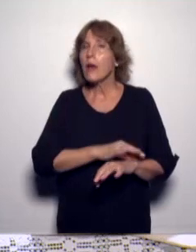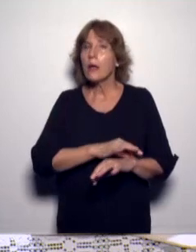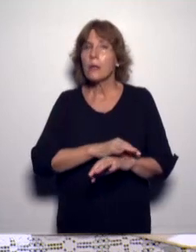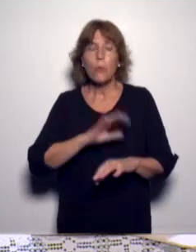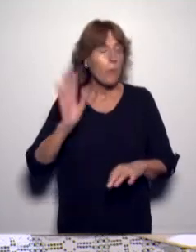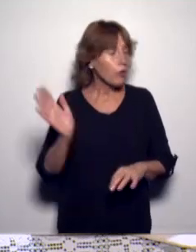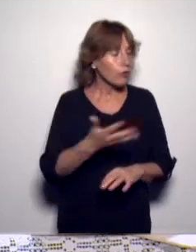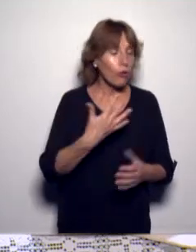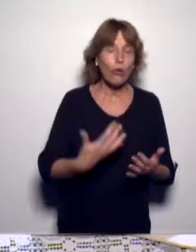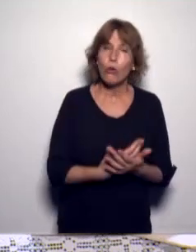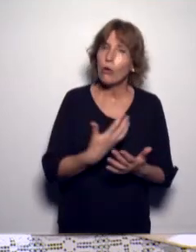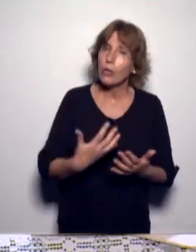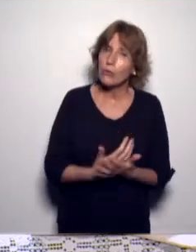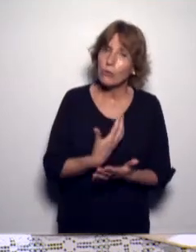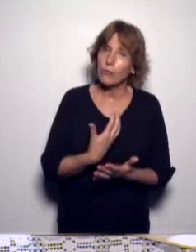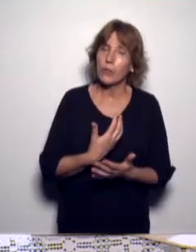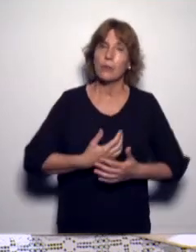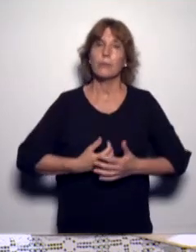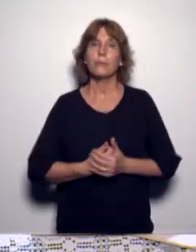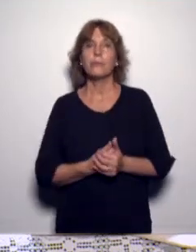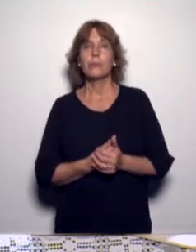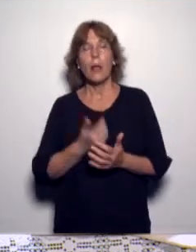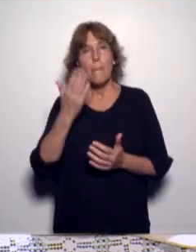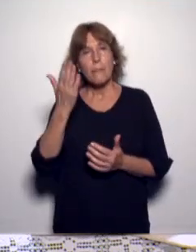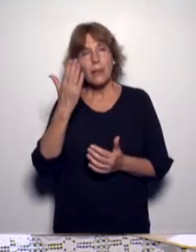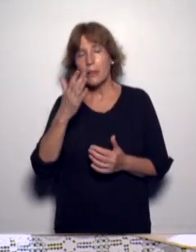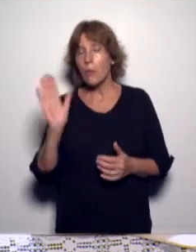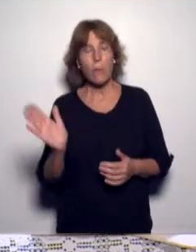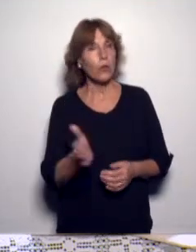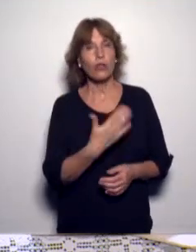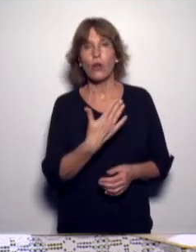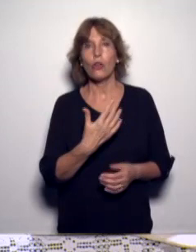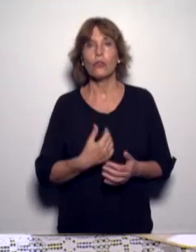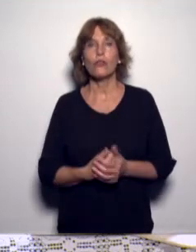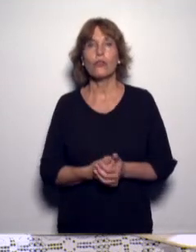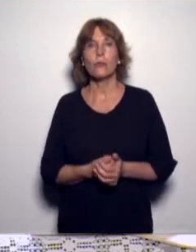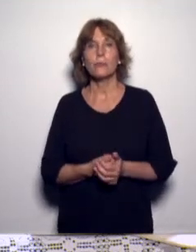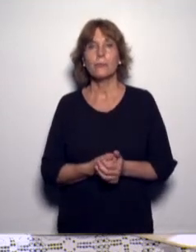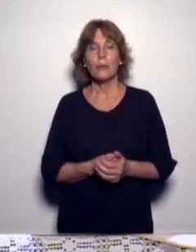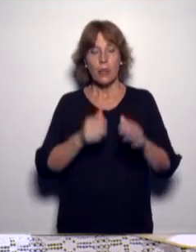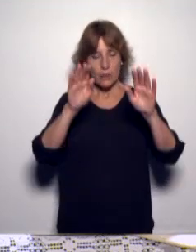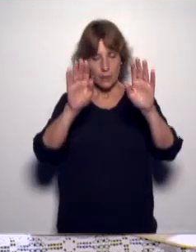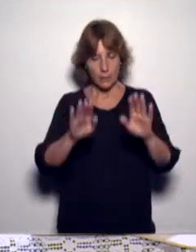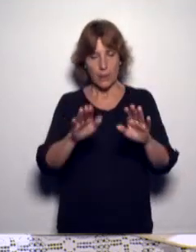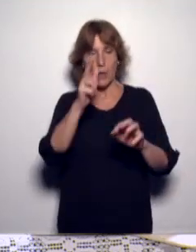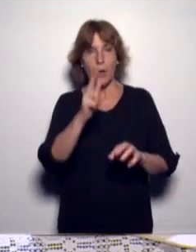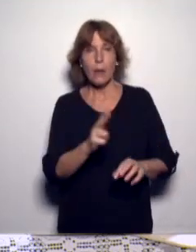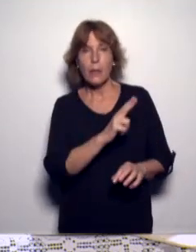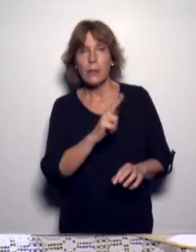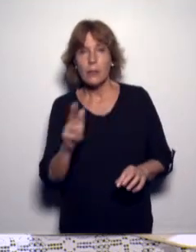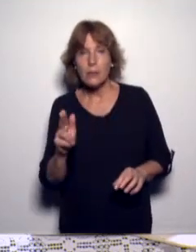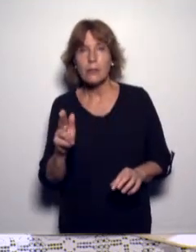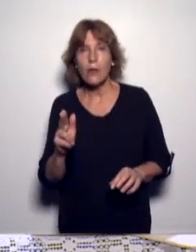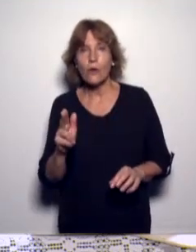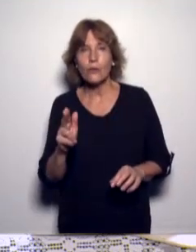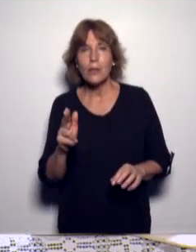por todos los que están sufriendo de alguna manera particular. Vamos a pedir por todos ellos y recibir esta bendición